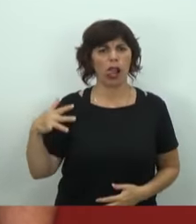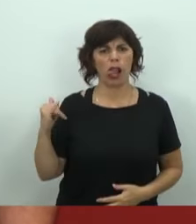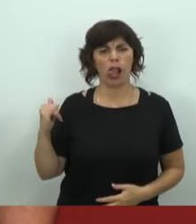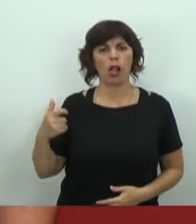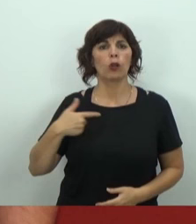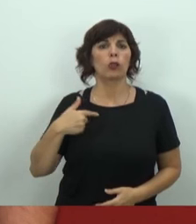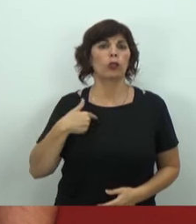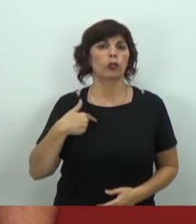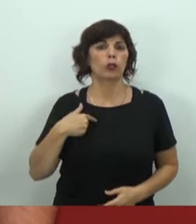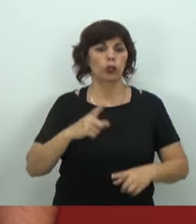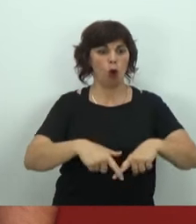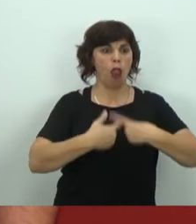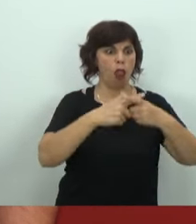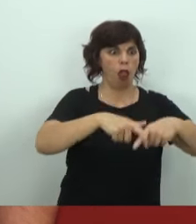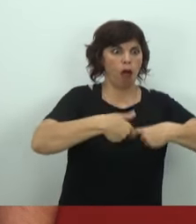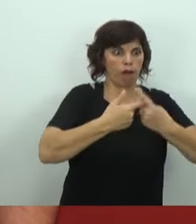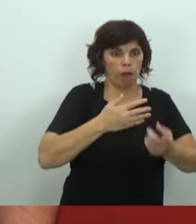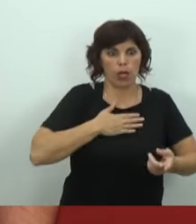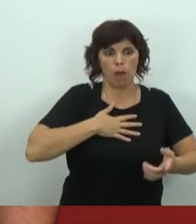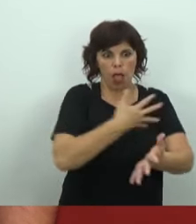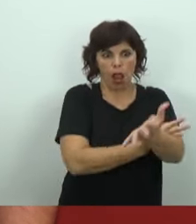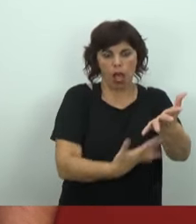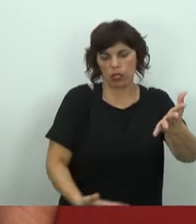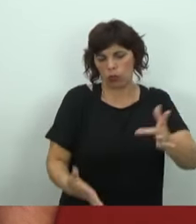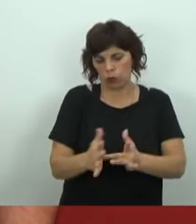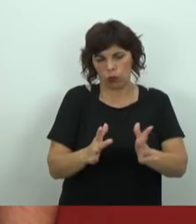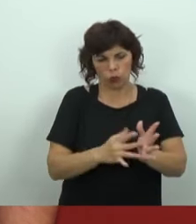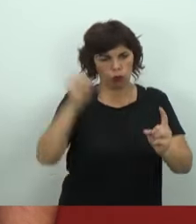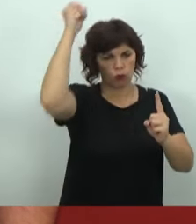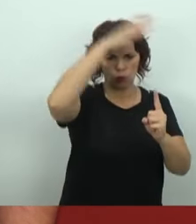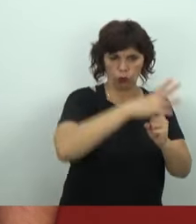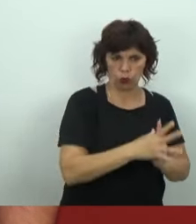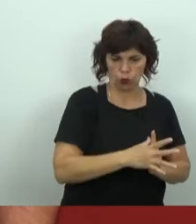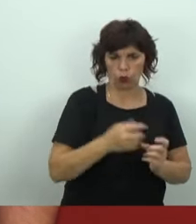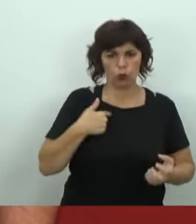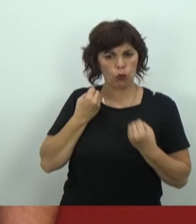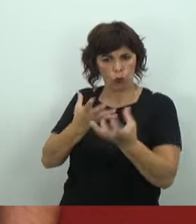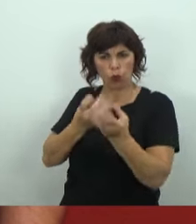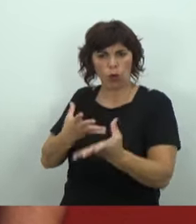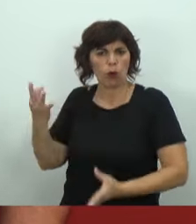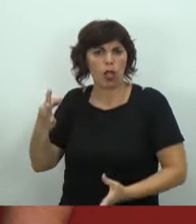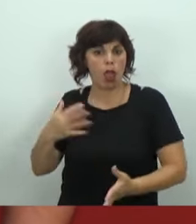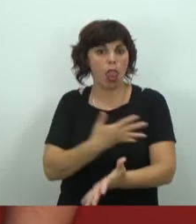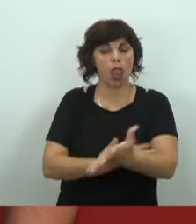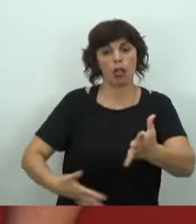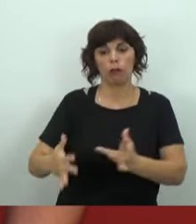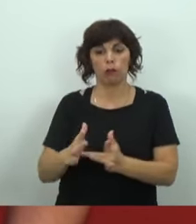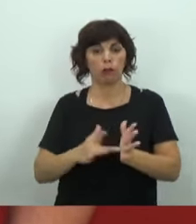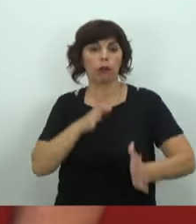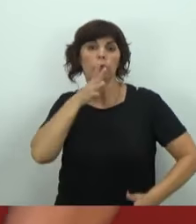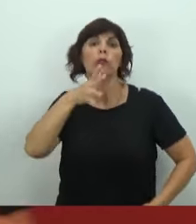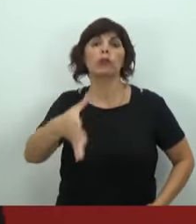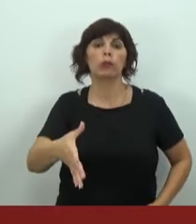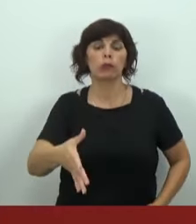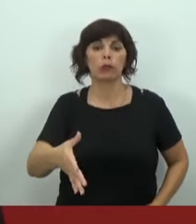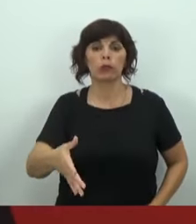Yo pongo mi familia bajo la sangre de Jesucristo. Yo proclamo la sangre de Jesucristo. ¿Por qué?